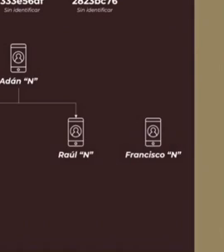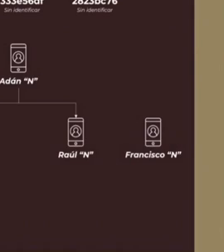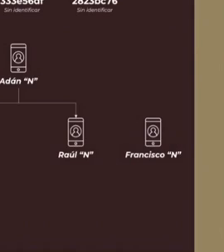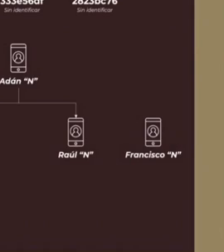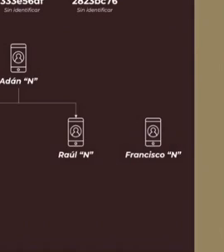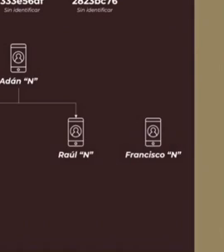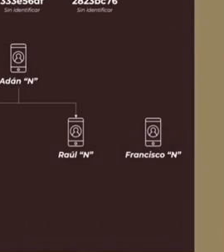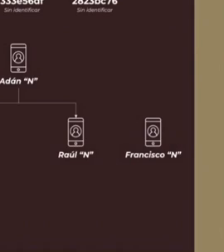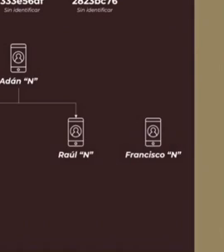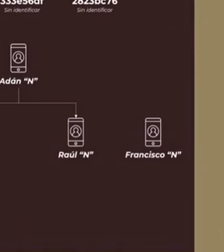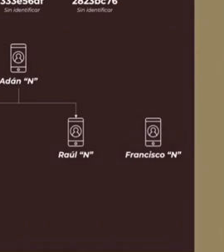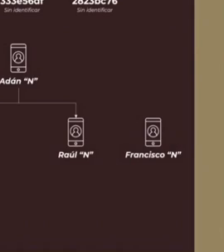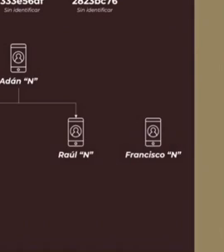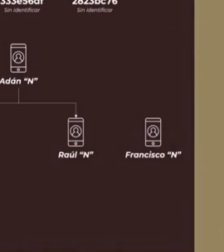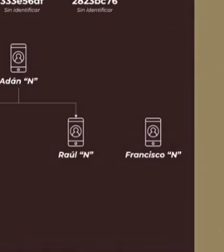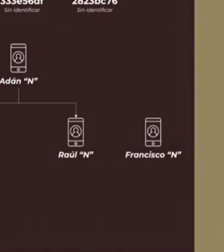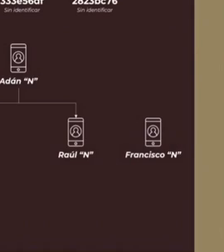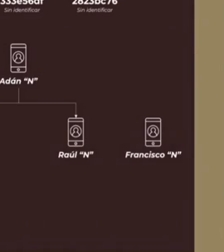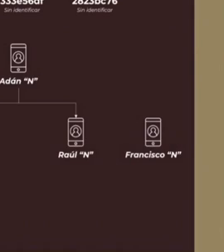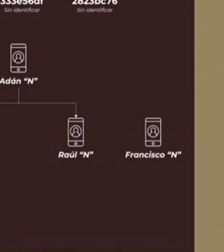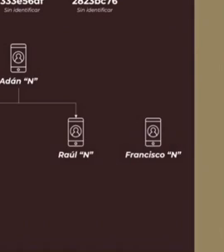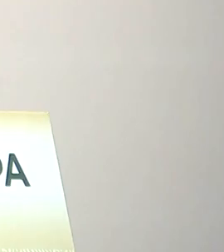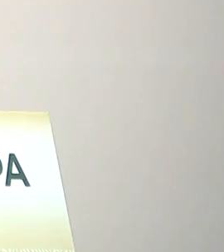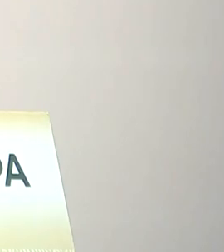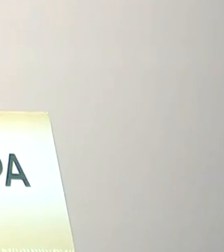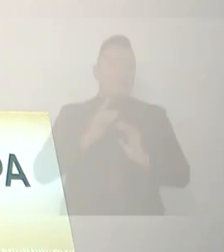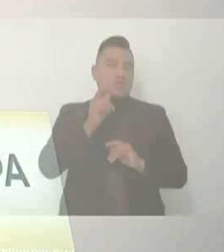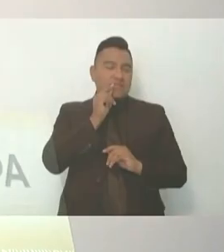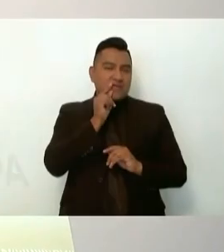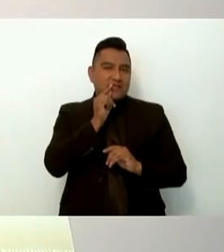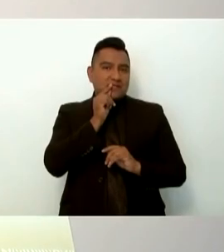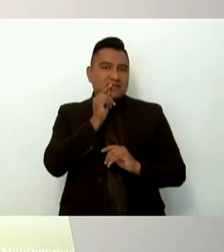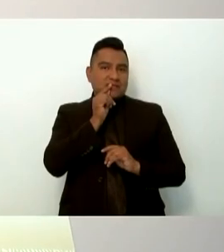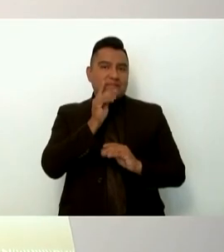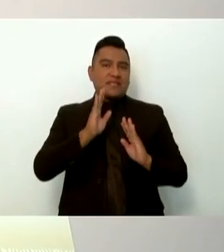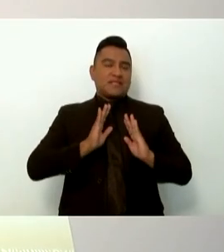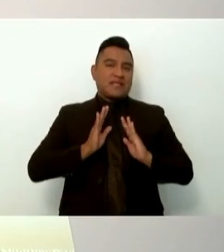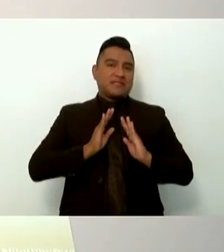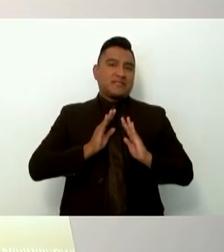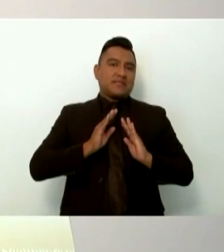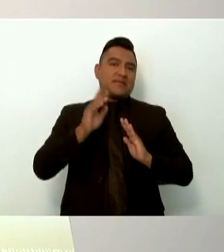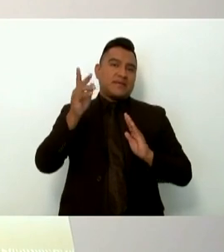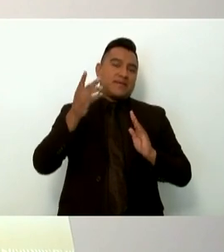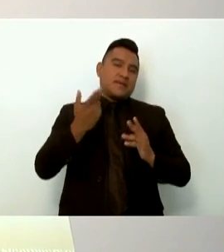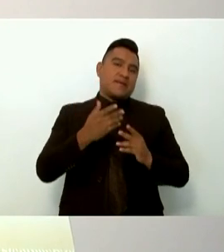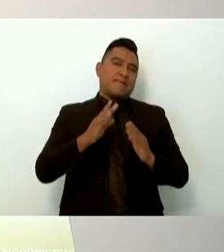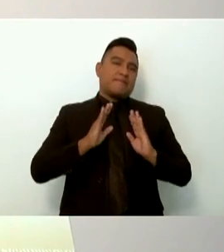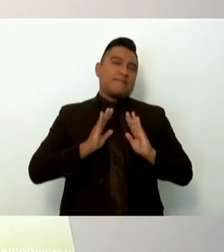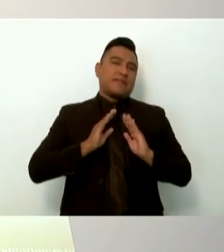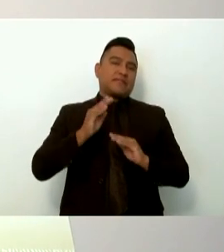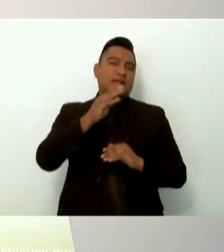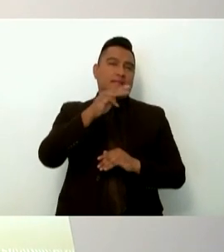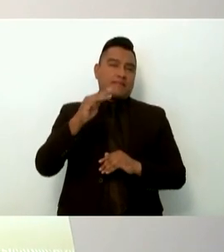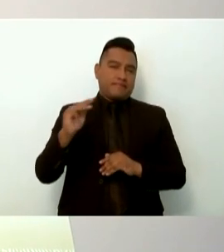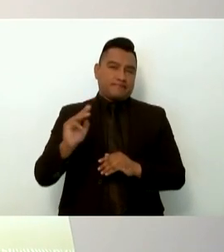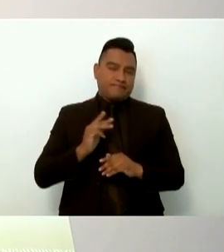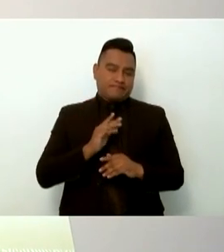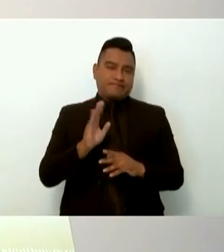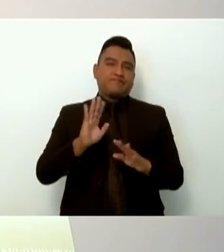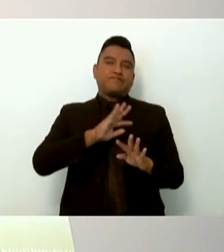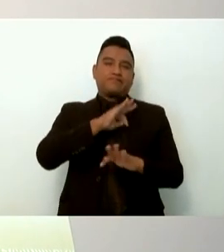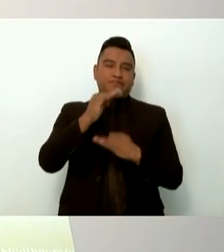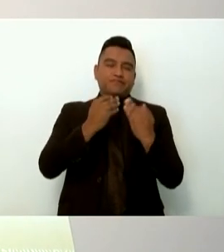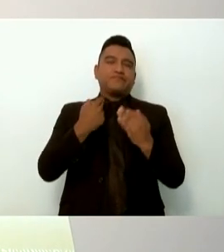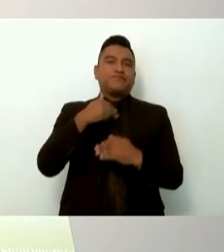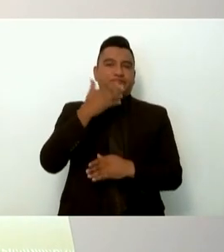policías, militares y marinos. Por supuesto, todos tenían claro